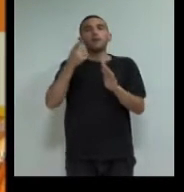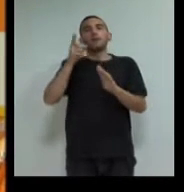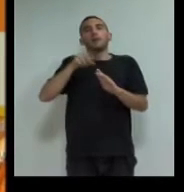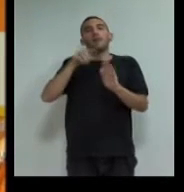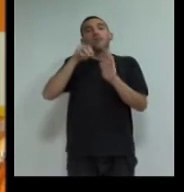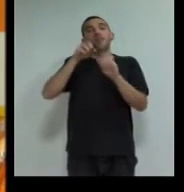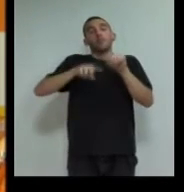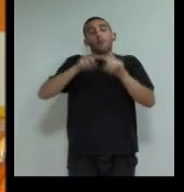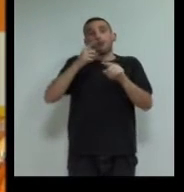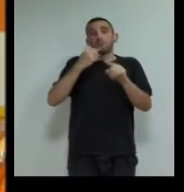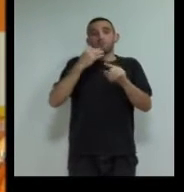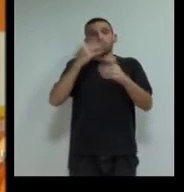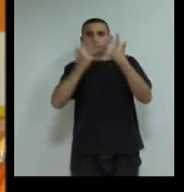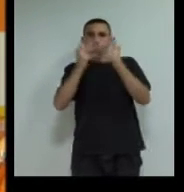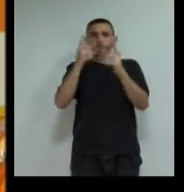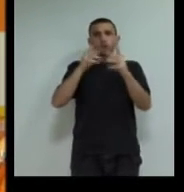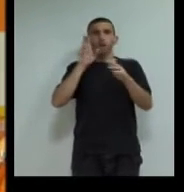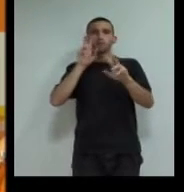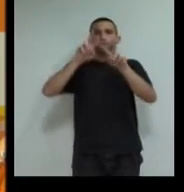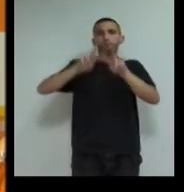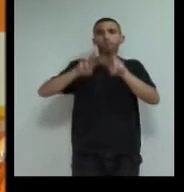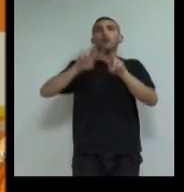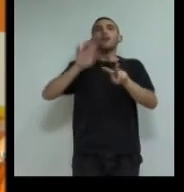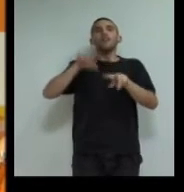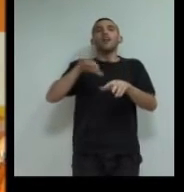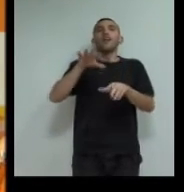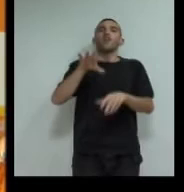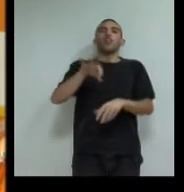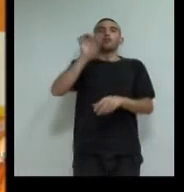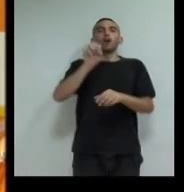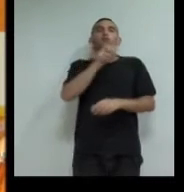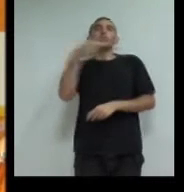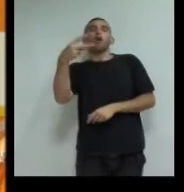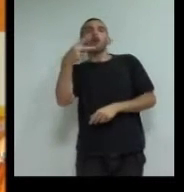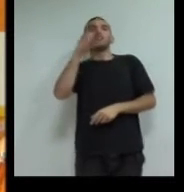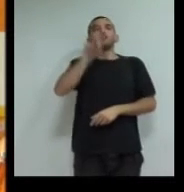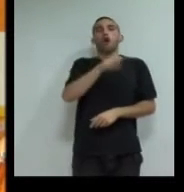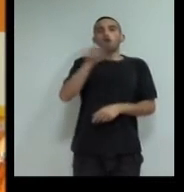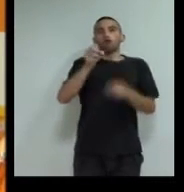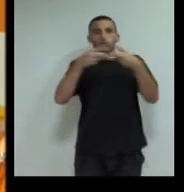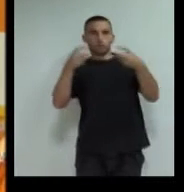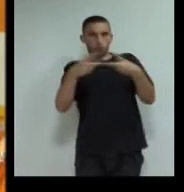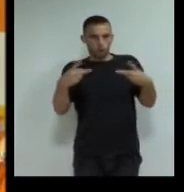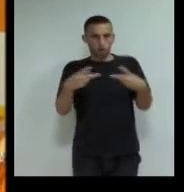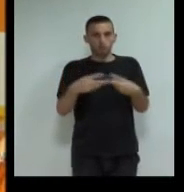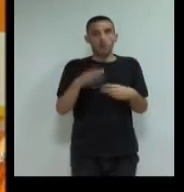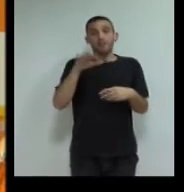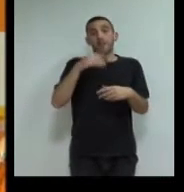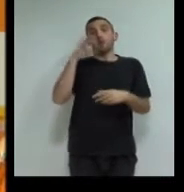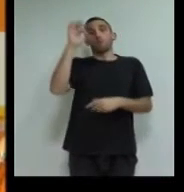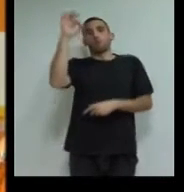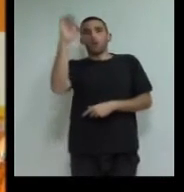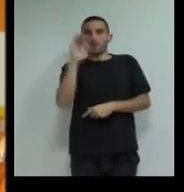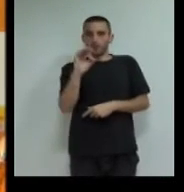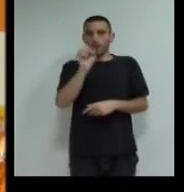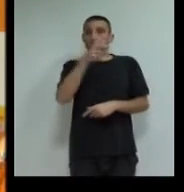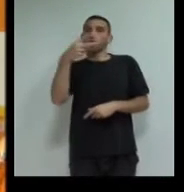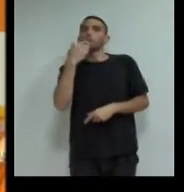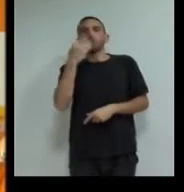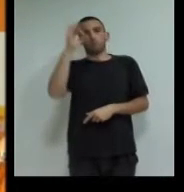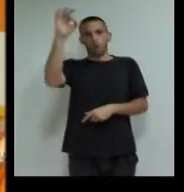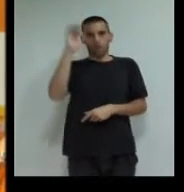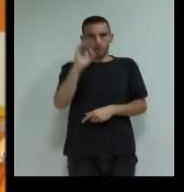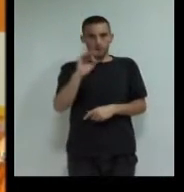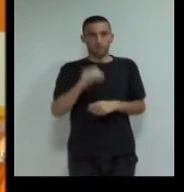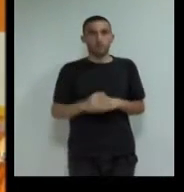este algoritmo, se decide si el programa ha estado subtitulado o no, obteniendo el porcentaje de acierto que os he comentado antes.